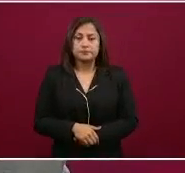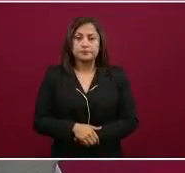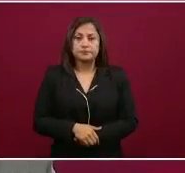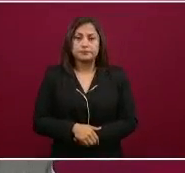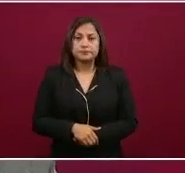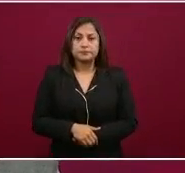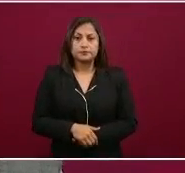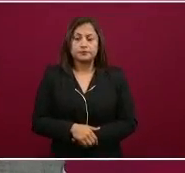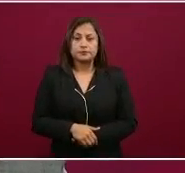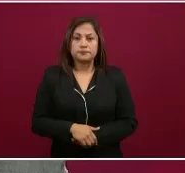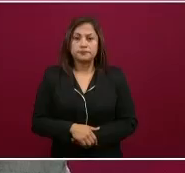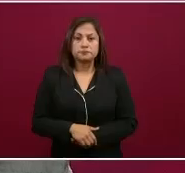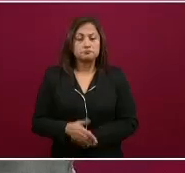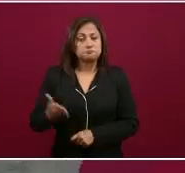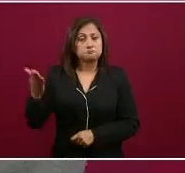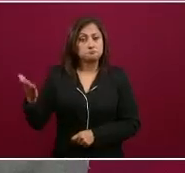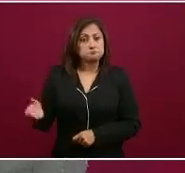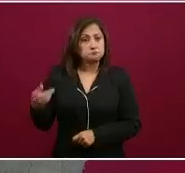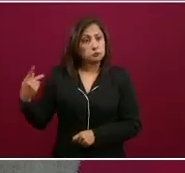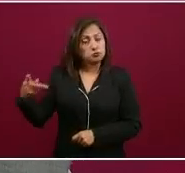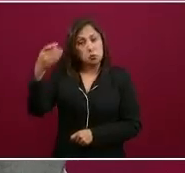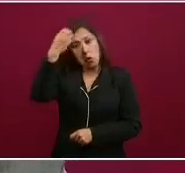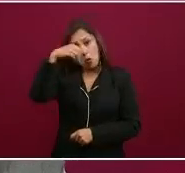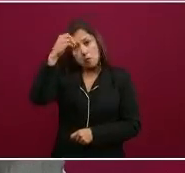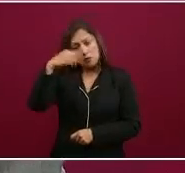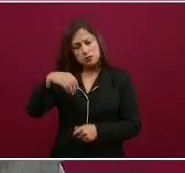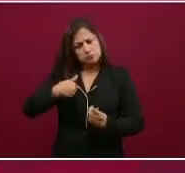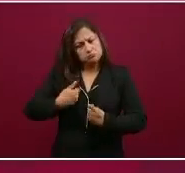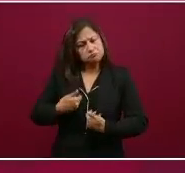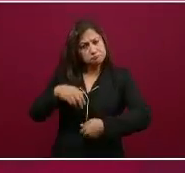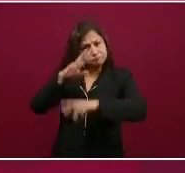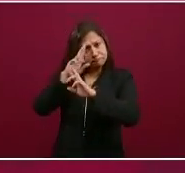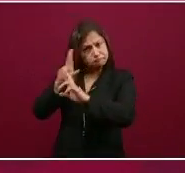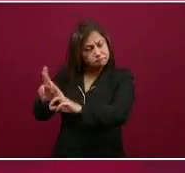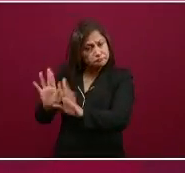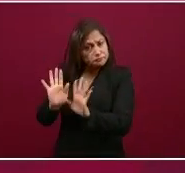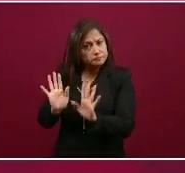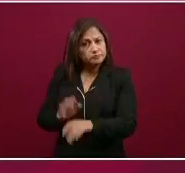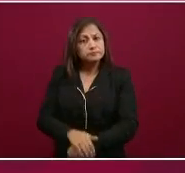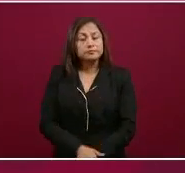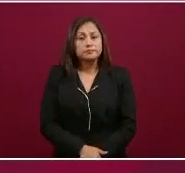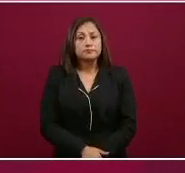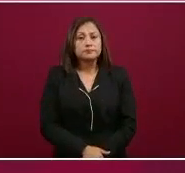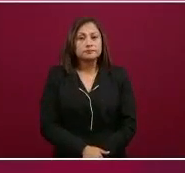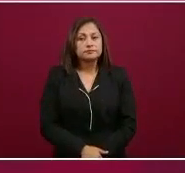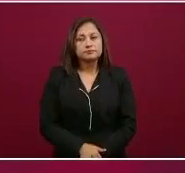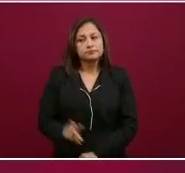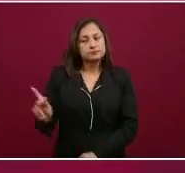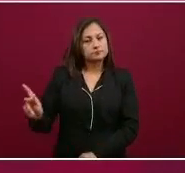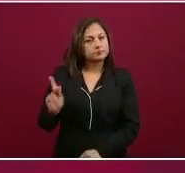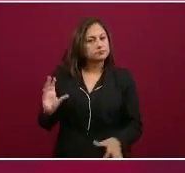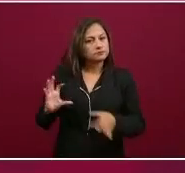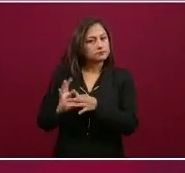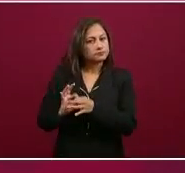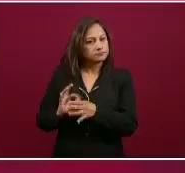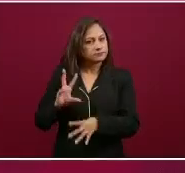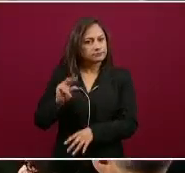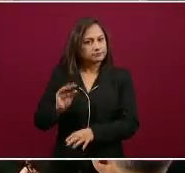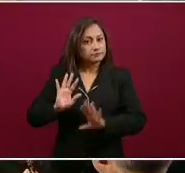Él tiene ese punto de vista, yo lo respeto. Desde luego no coincido con